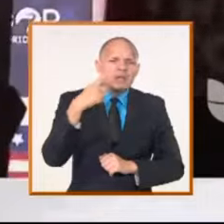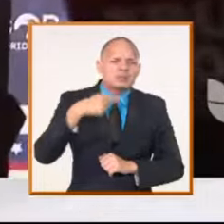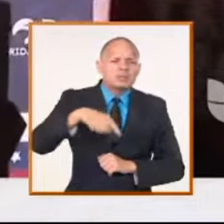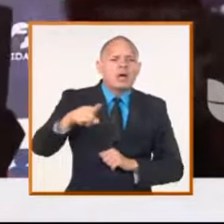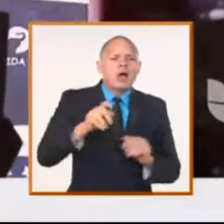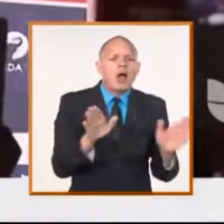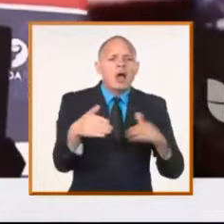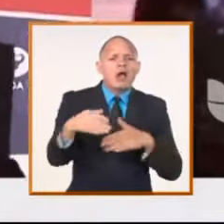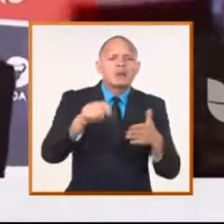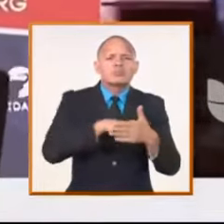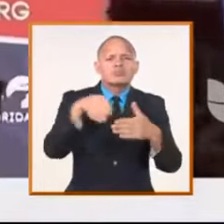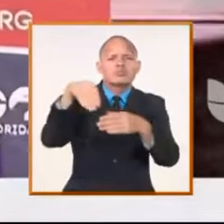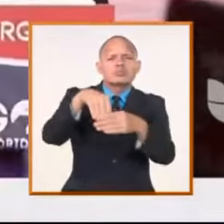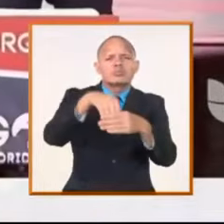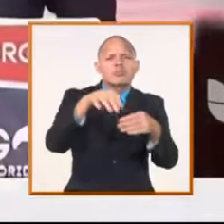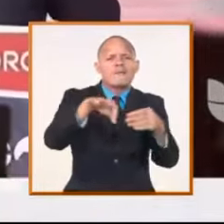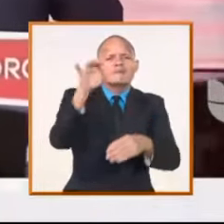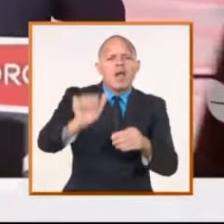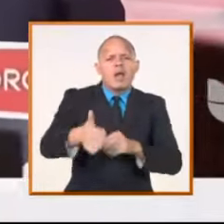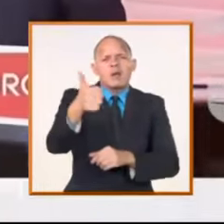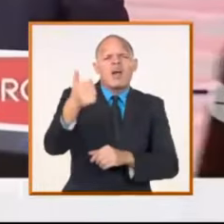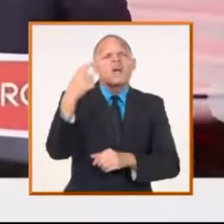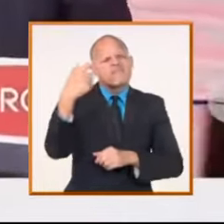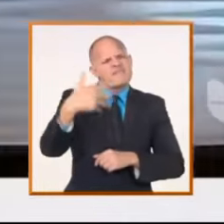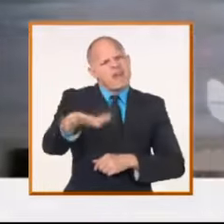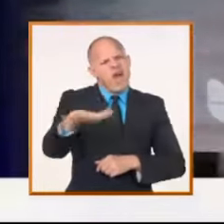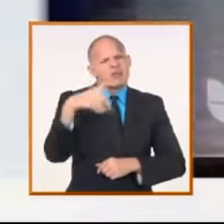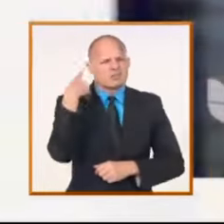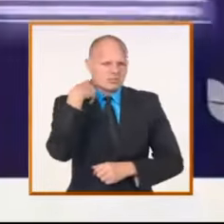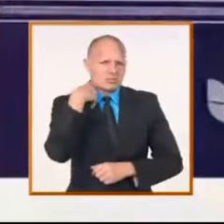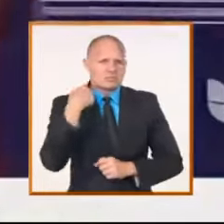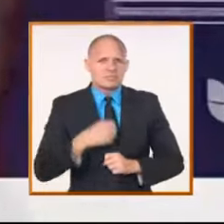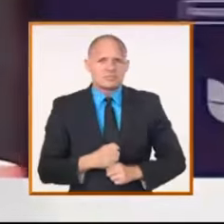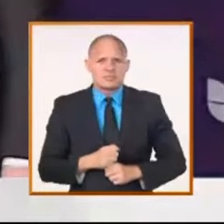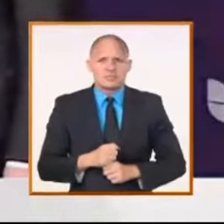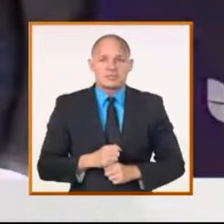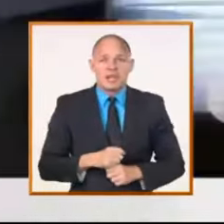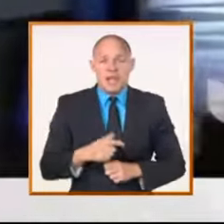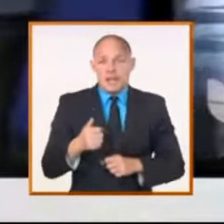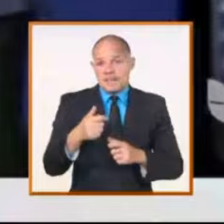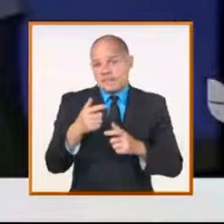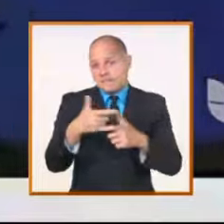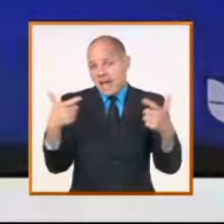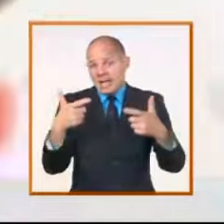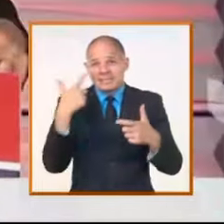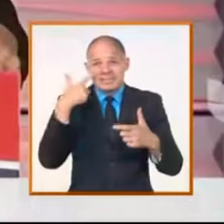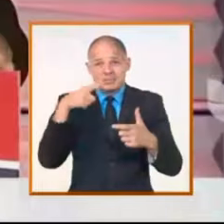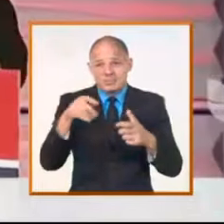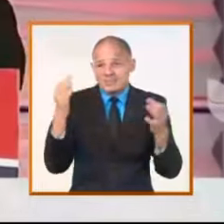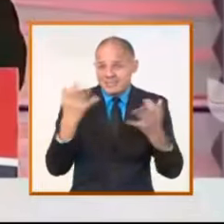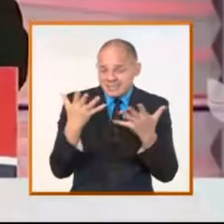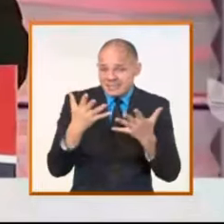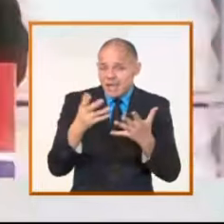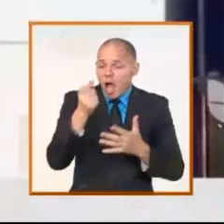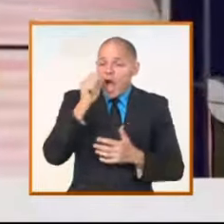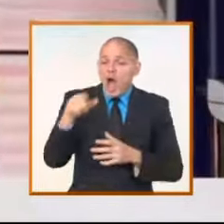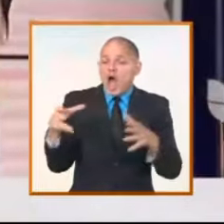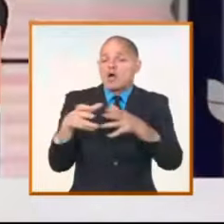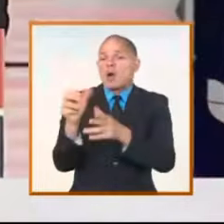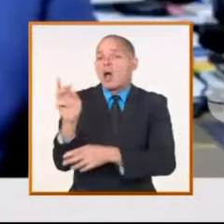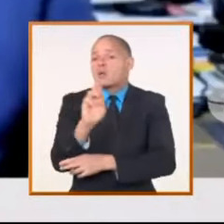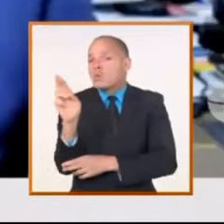elección. Trump sigue siendo el claro favorito para la nominación republicana. Ningún rival republicano se le acerca